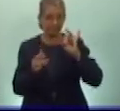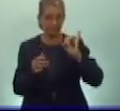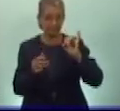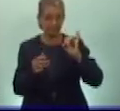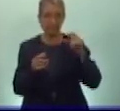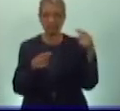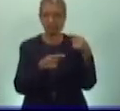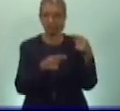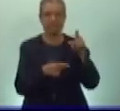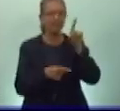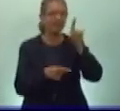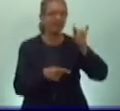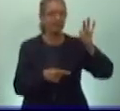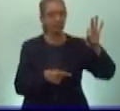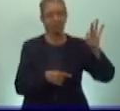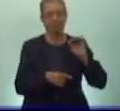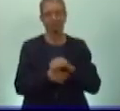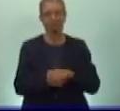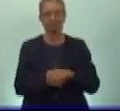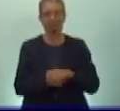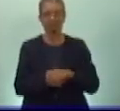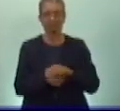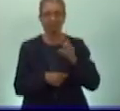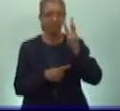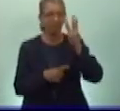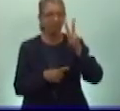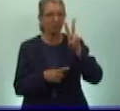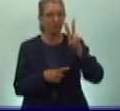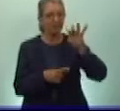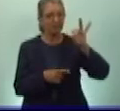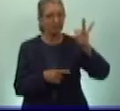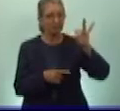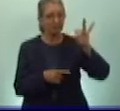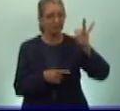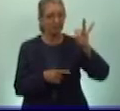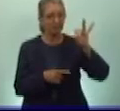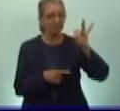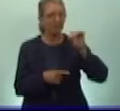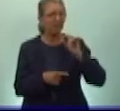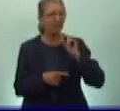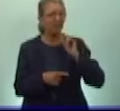6 es igual a 18. 27.